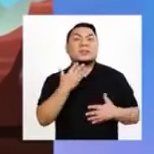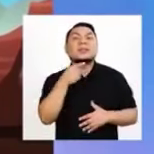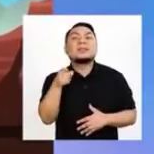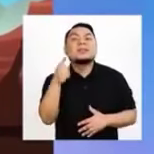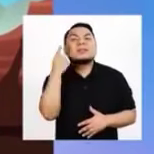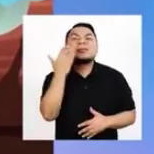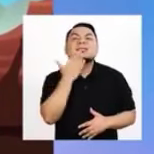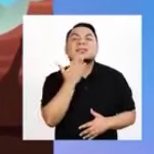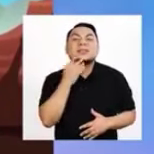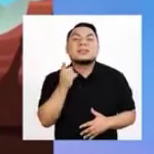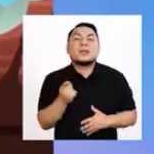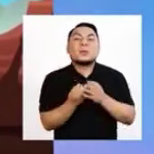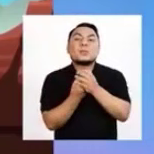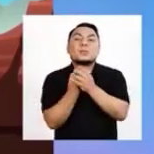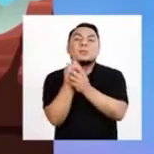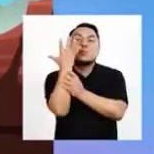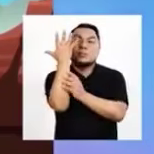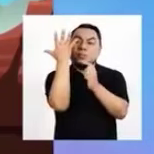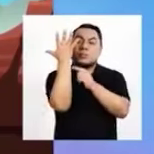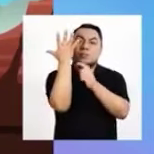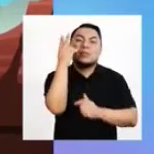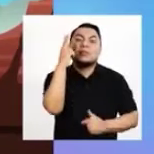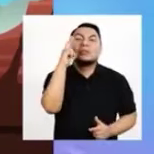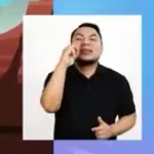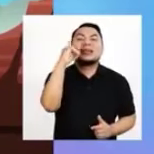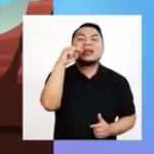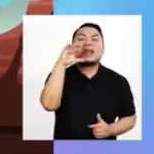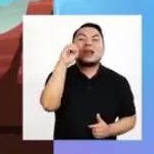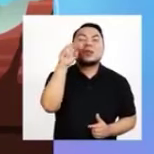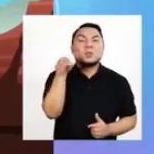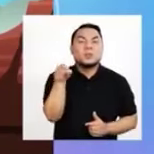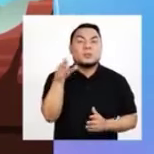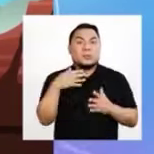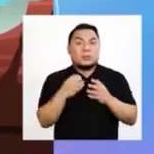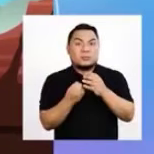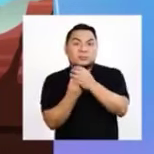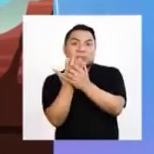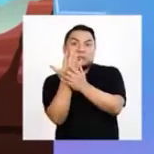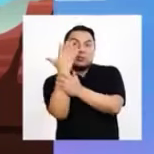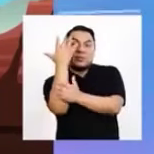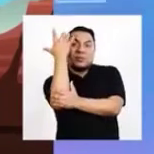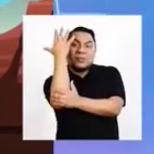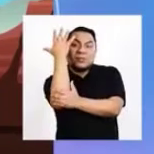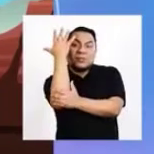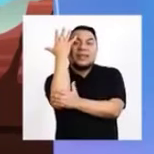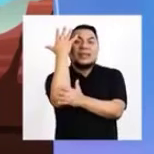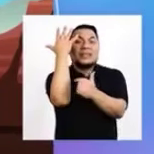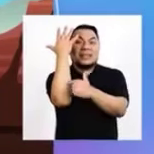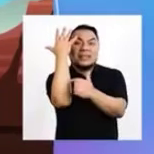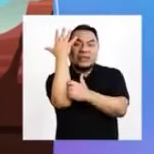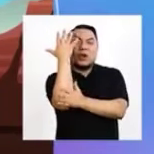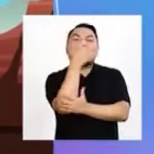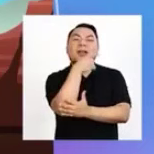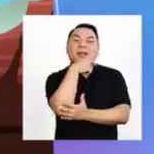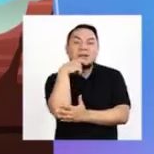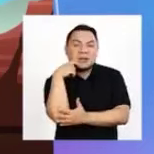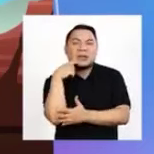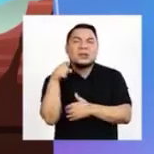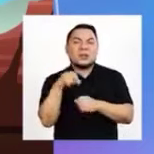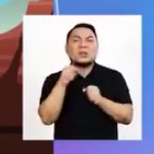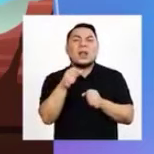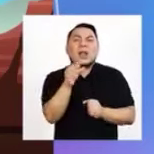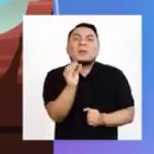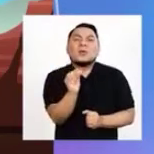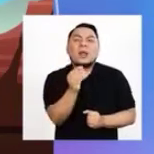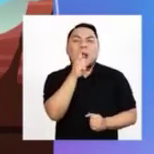y soledad, solo quedaba la planta de canto, que puede crecer y florecer en el desierto